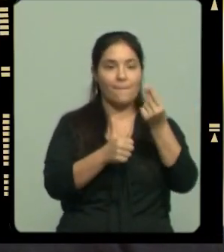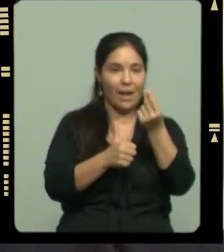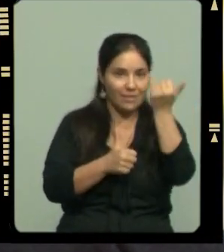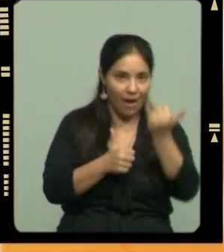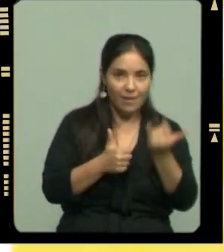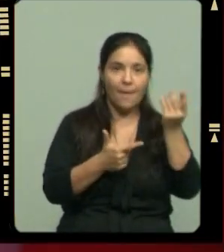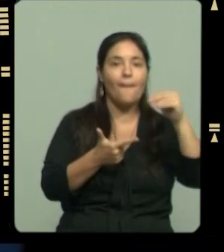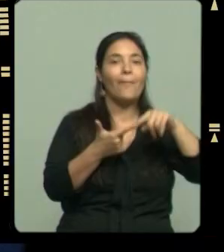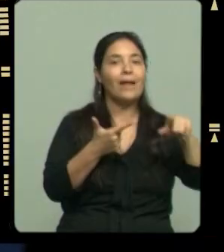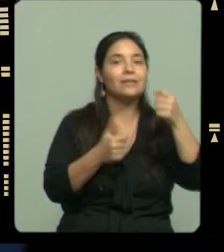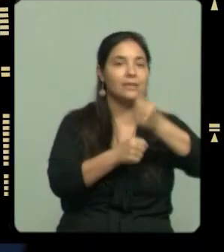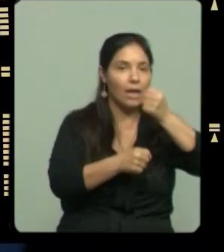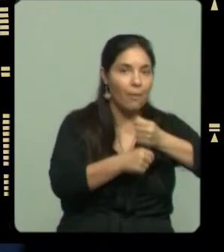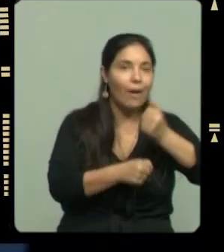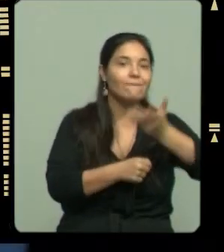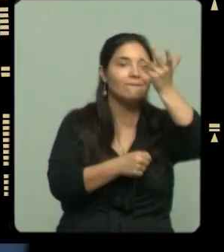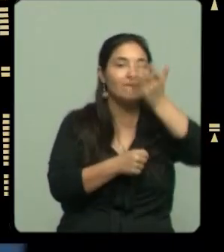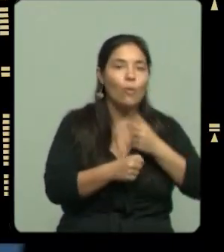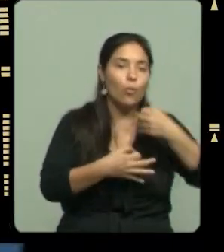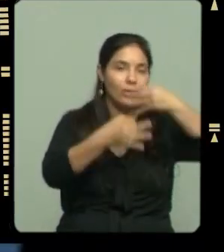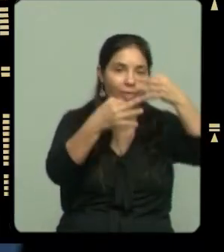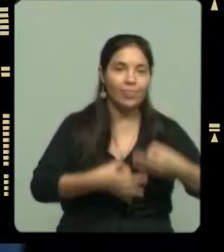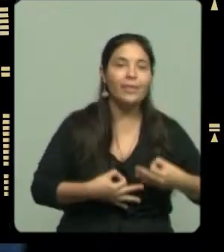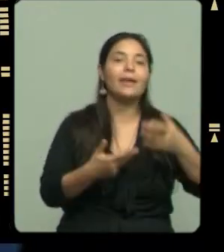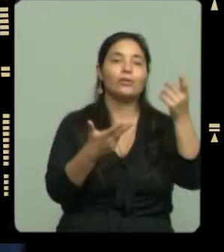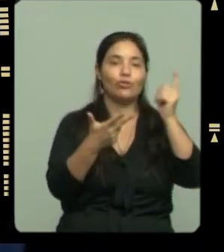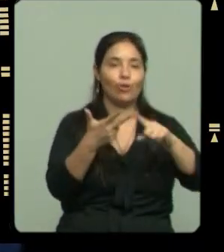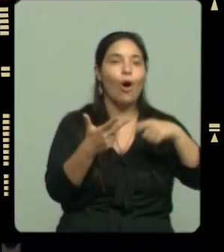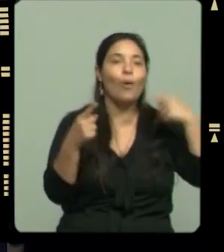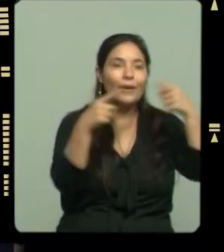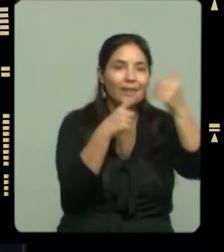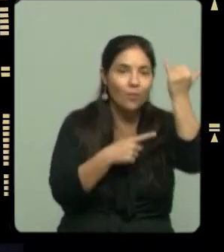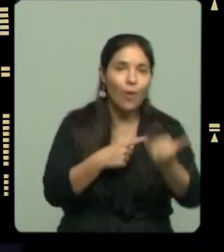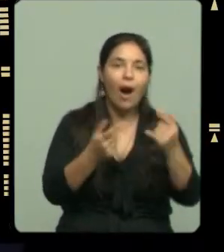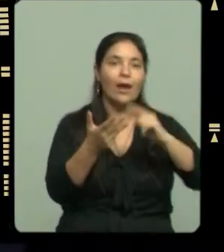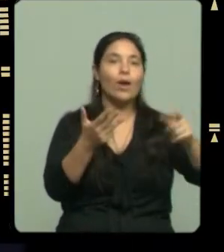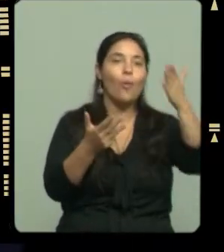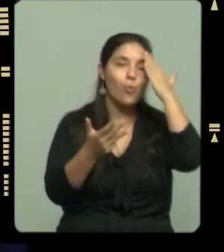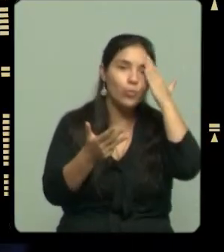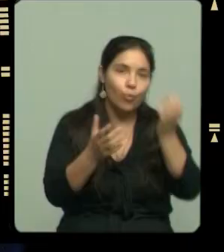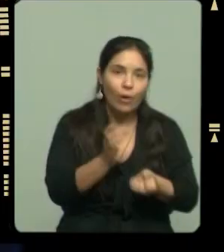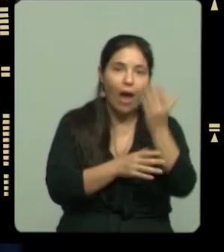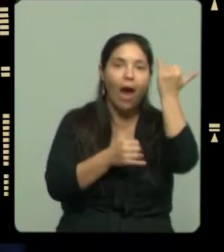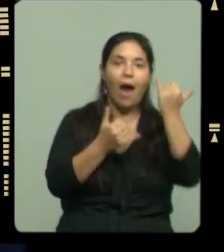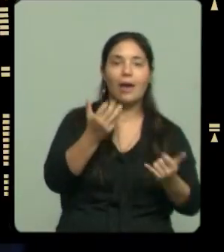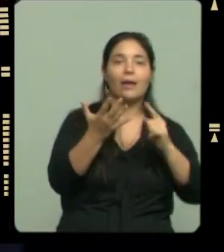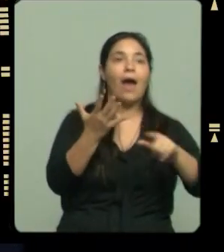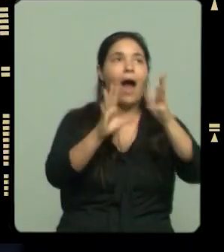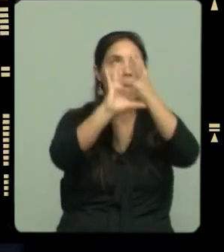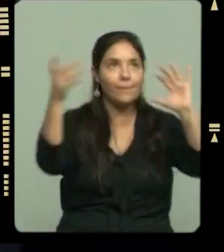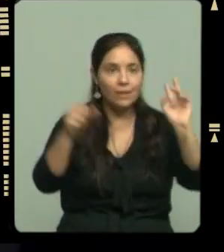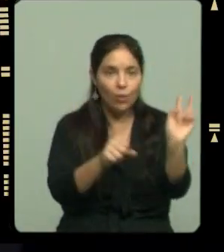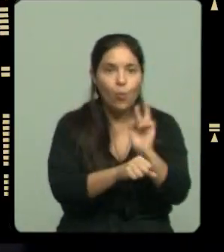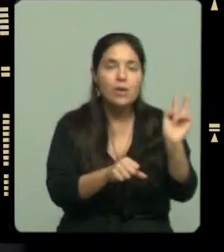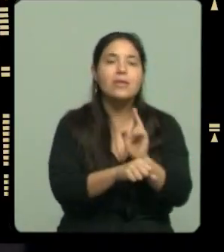salud financiera mínima, pero con una prosperidad laboral que trabaja en algo digno, que le genera propósito, que le genera cultura, que le genera vocación. Que respeta